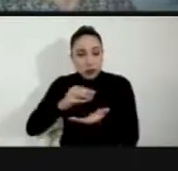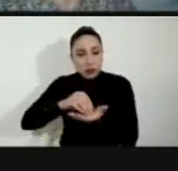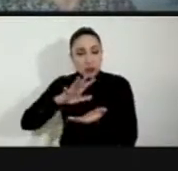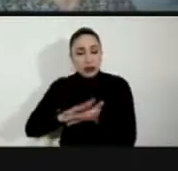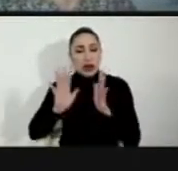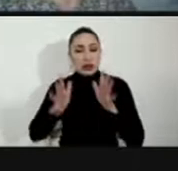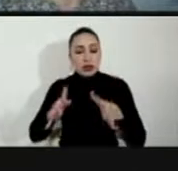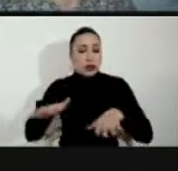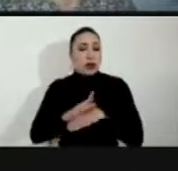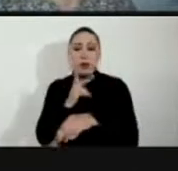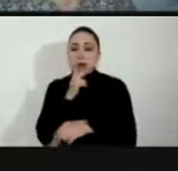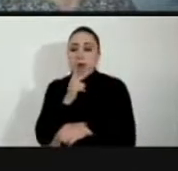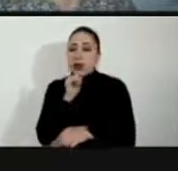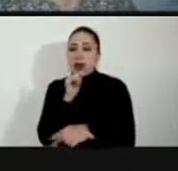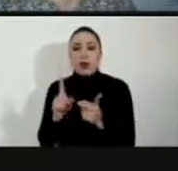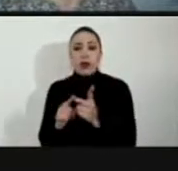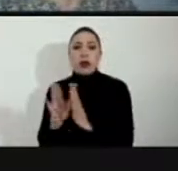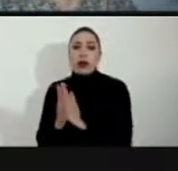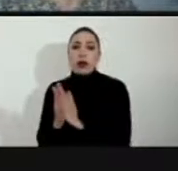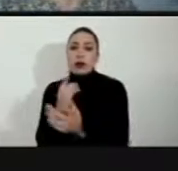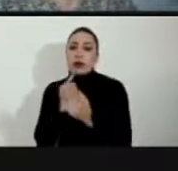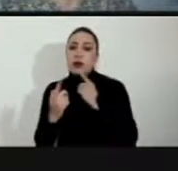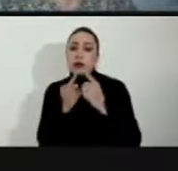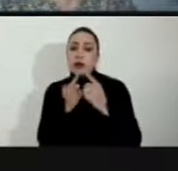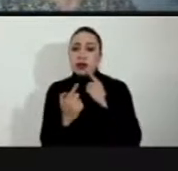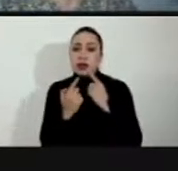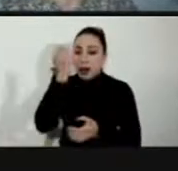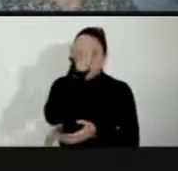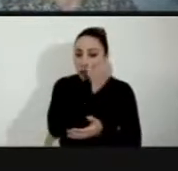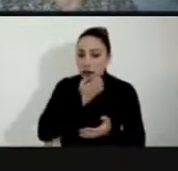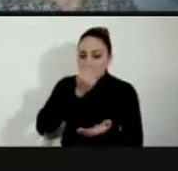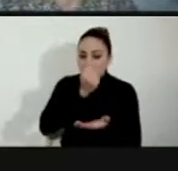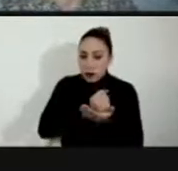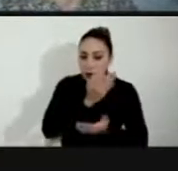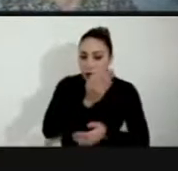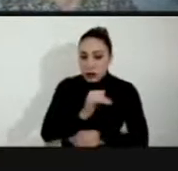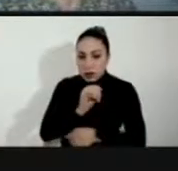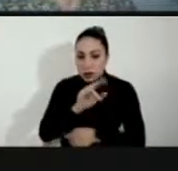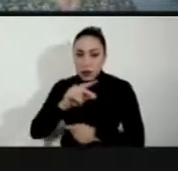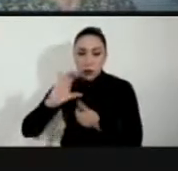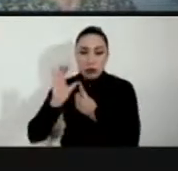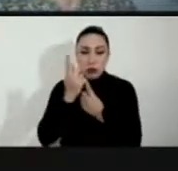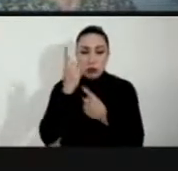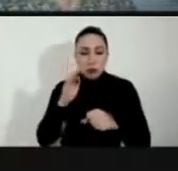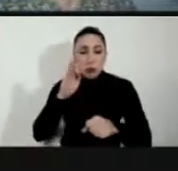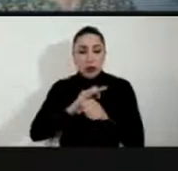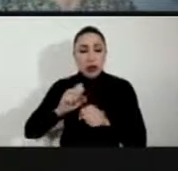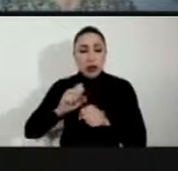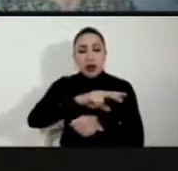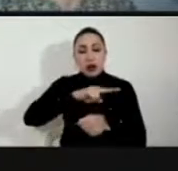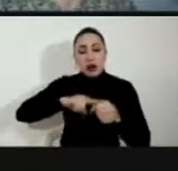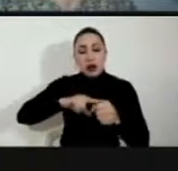en el diario de los debates y se turna para su análisis dictamen en la Comisión de Preservación del Medio Ambiente, Cambio Climático, Protección